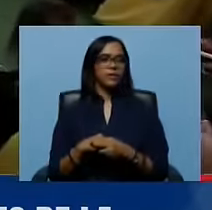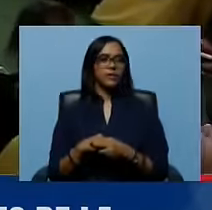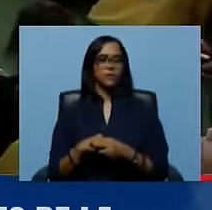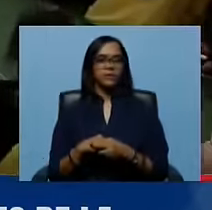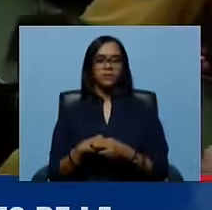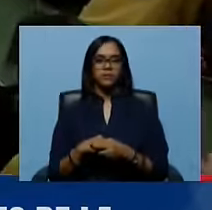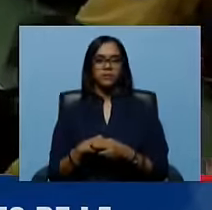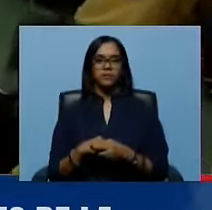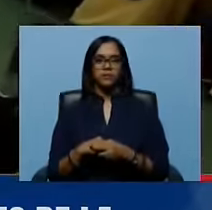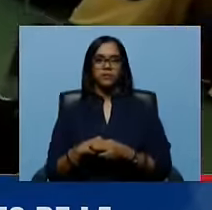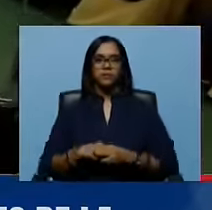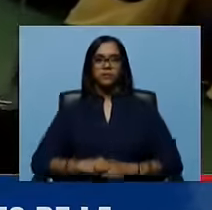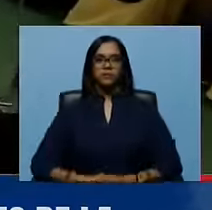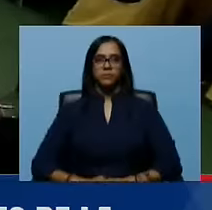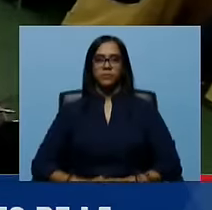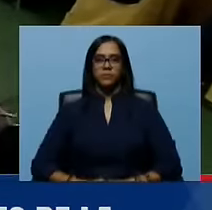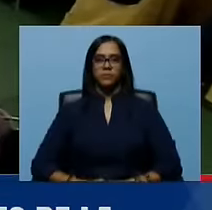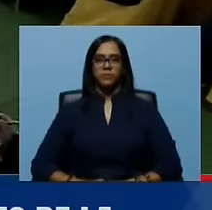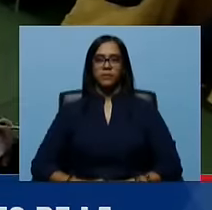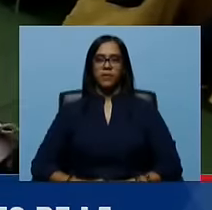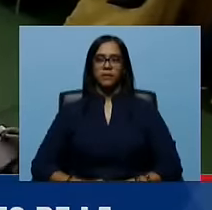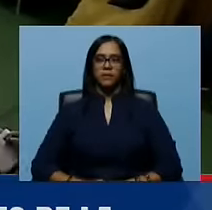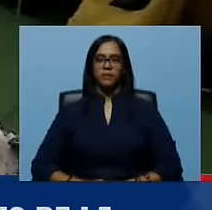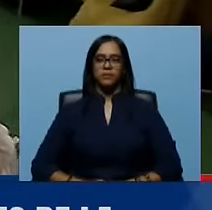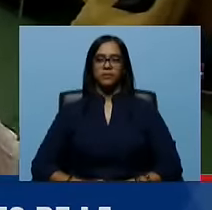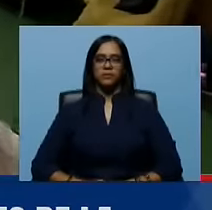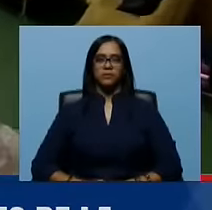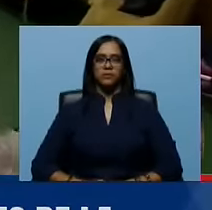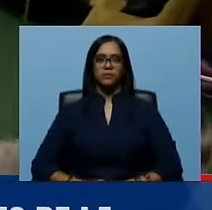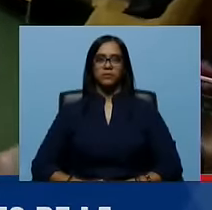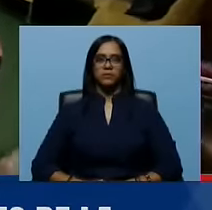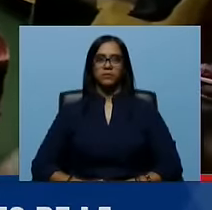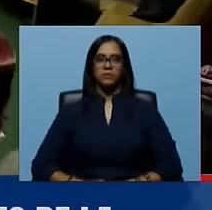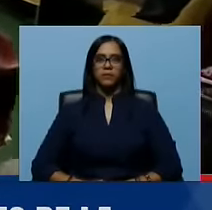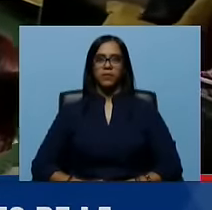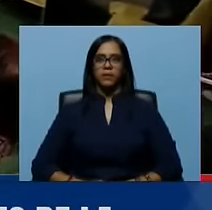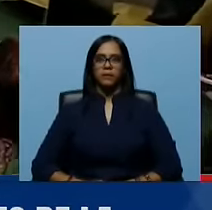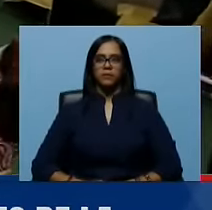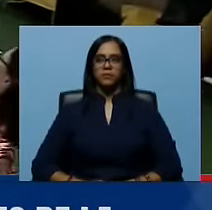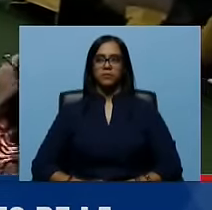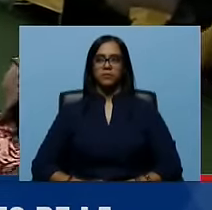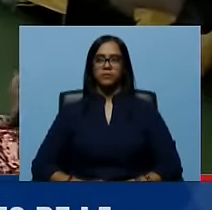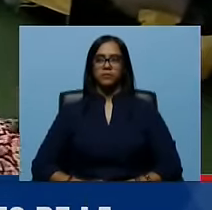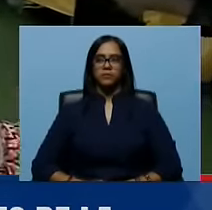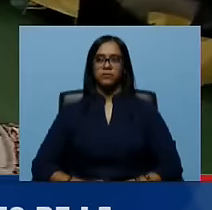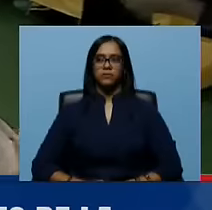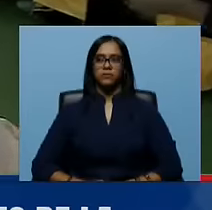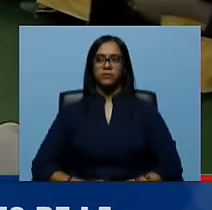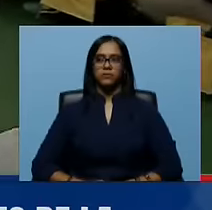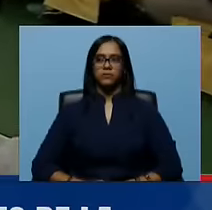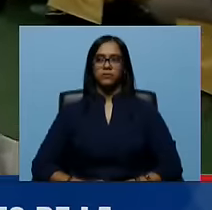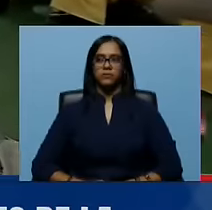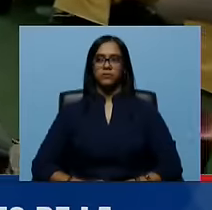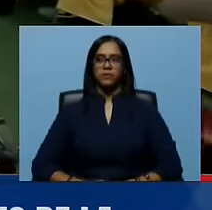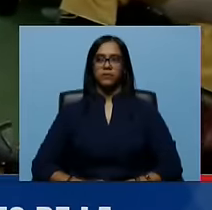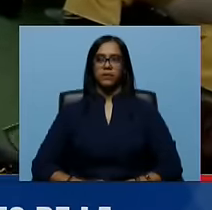en el estado Miranda, y de Miranda la nacionalizamos, y pronto después